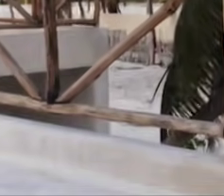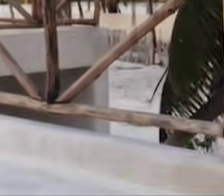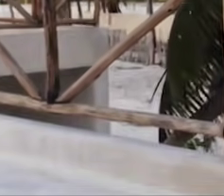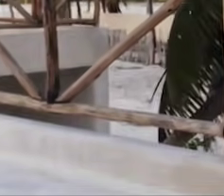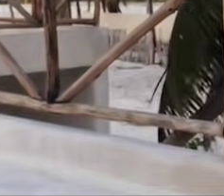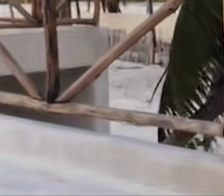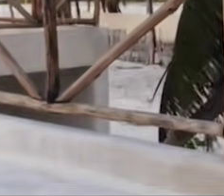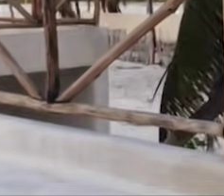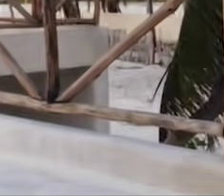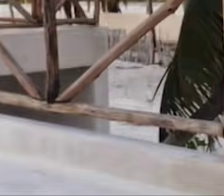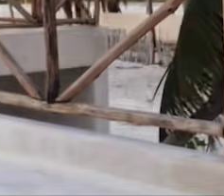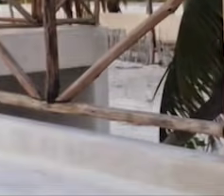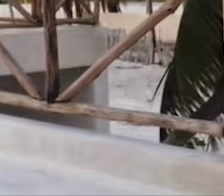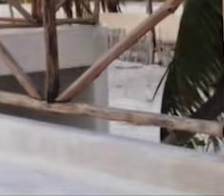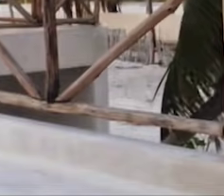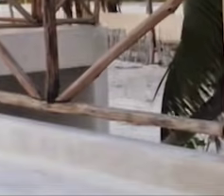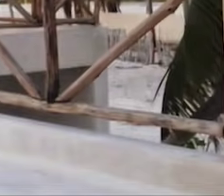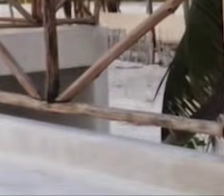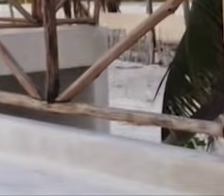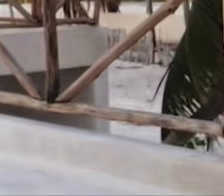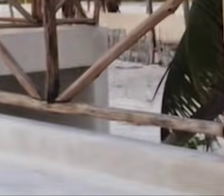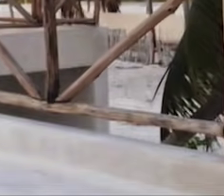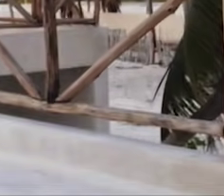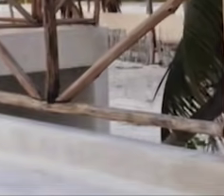Ahora la otra pierna.